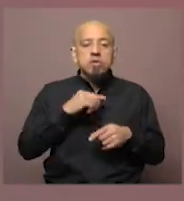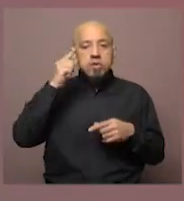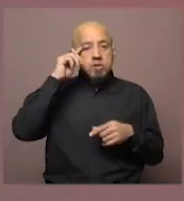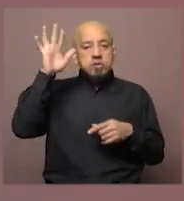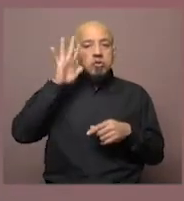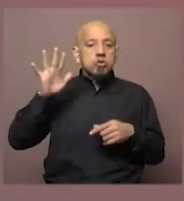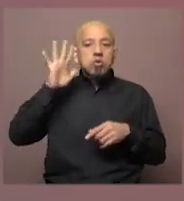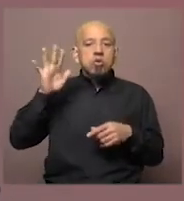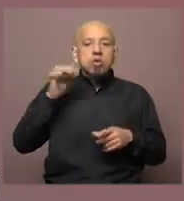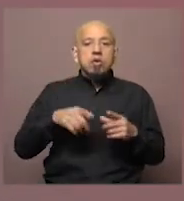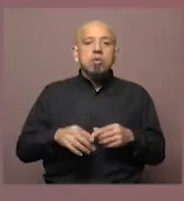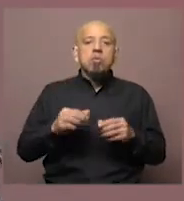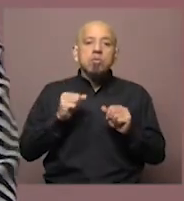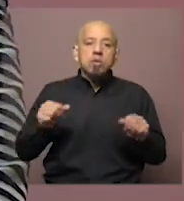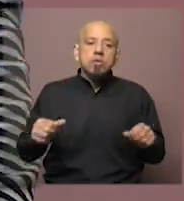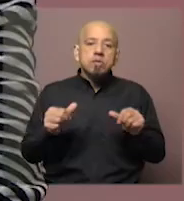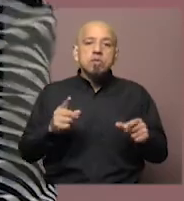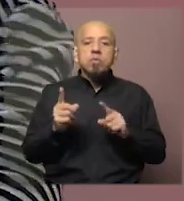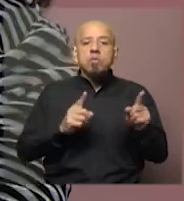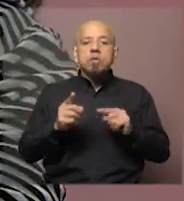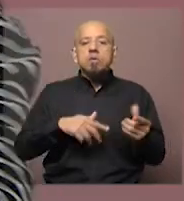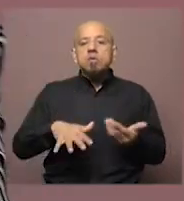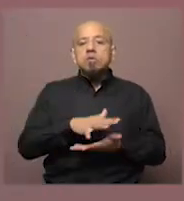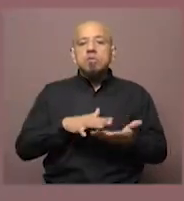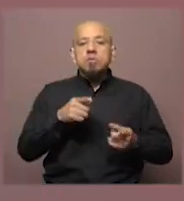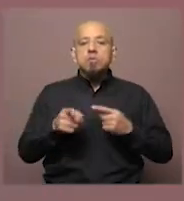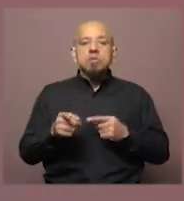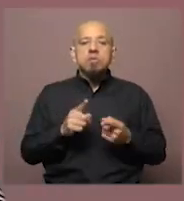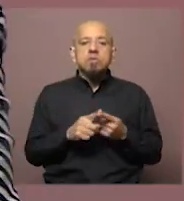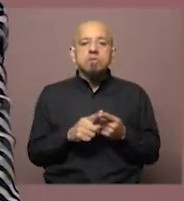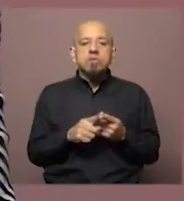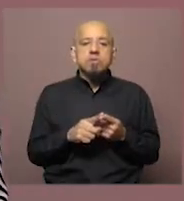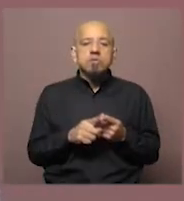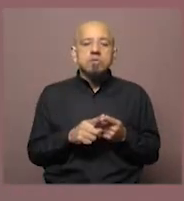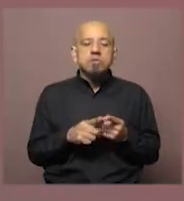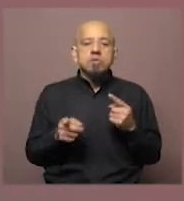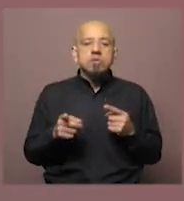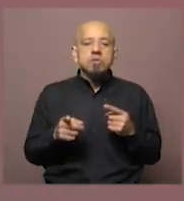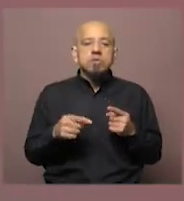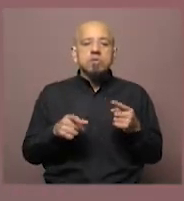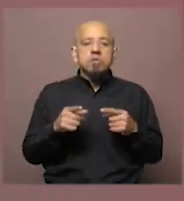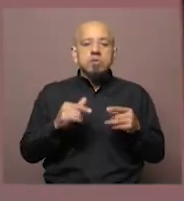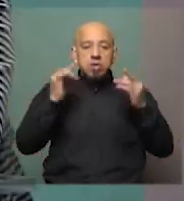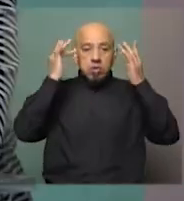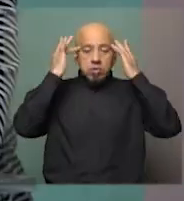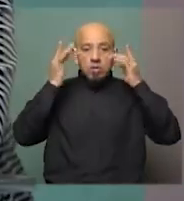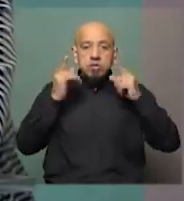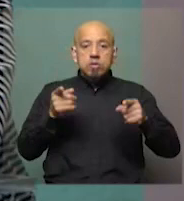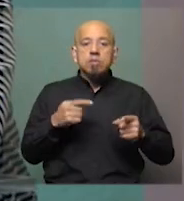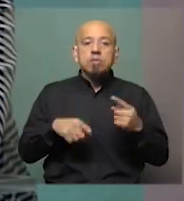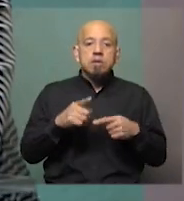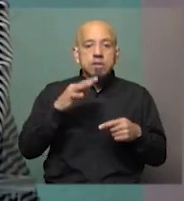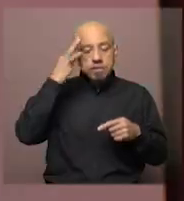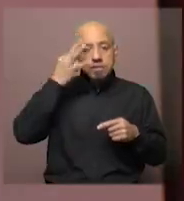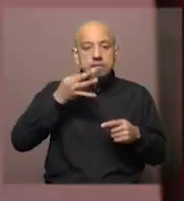y tratar de ver cómo hacer para mejorar algunas situaciones que nos tocan internamente. Se juntan con la educación para en realidad